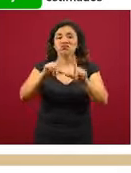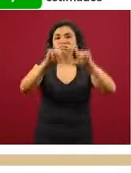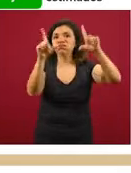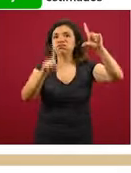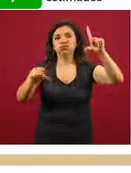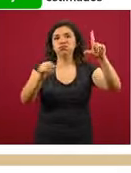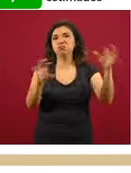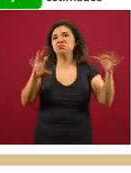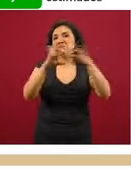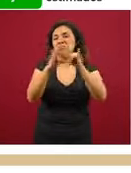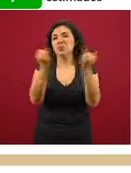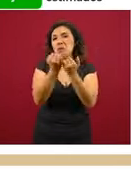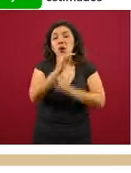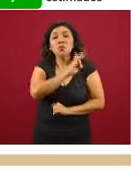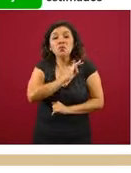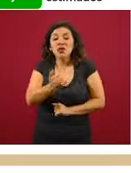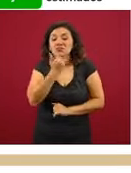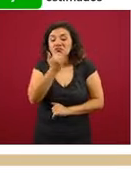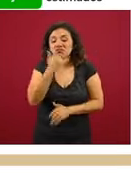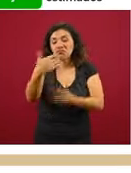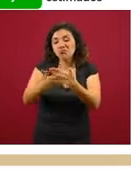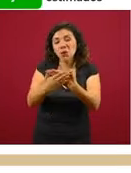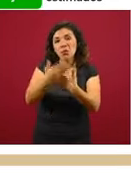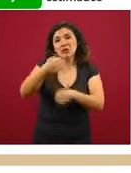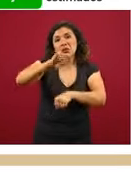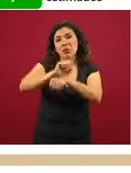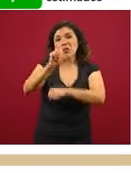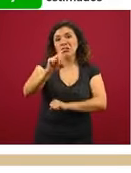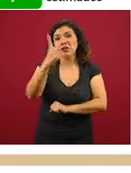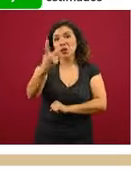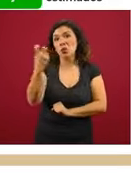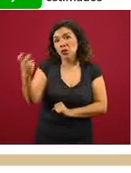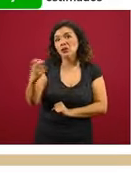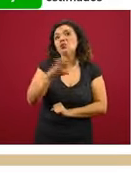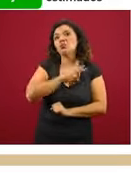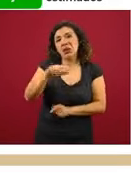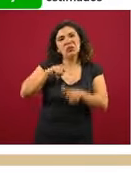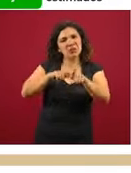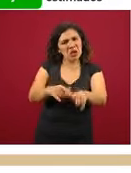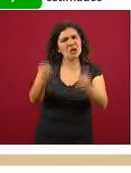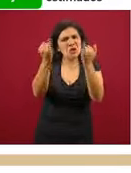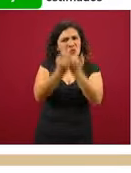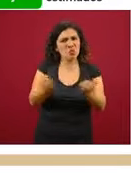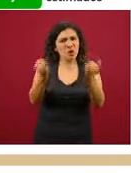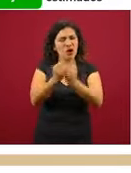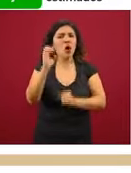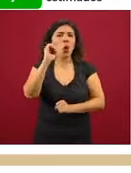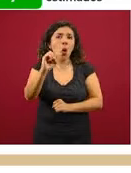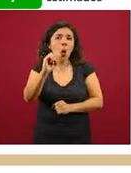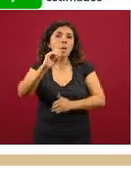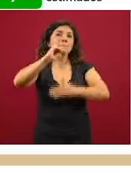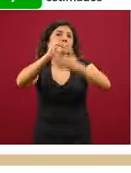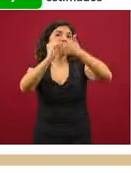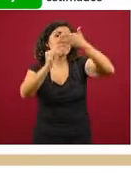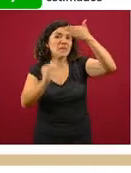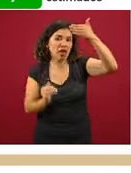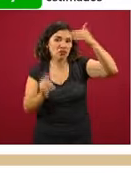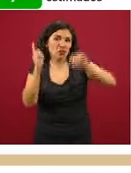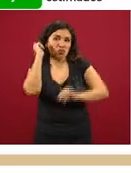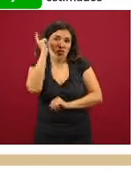es posible que en las siguientes semanas, en la 31, esta meseta se mantenga o inclusive puedan empezar a ver ya una